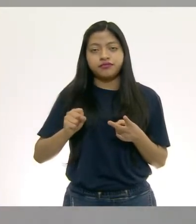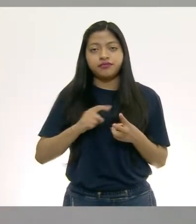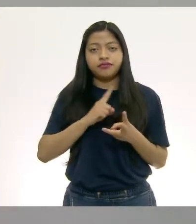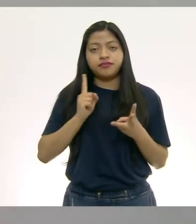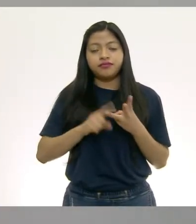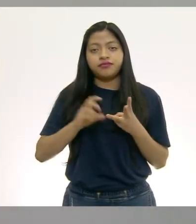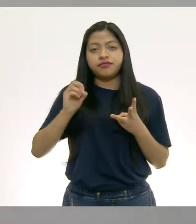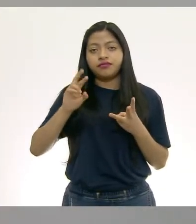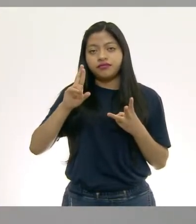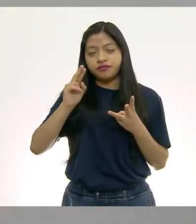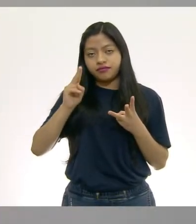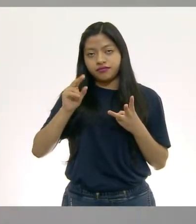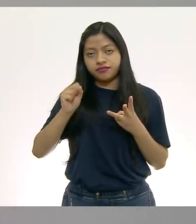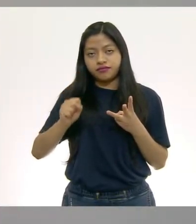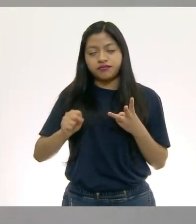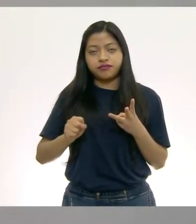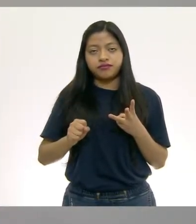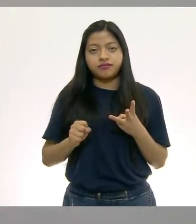Horus,